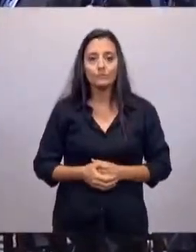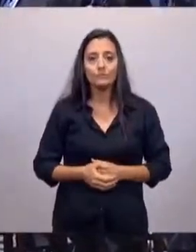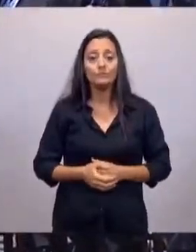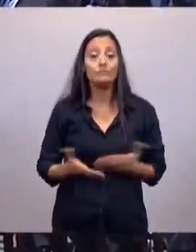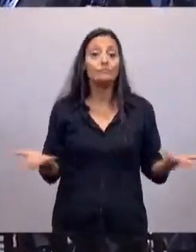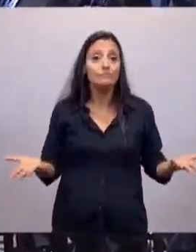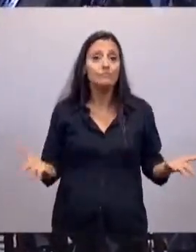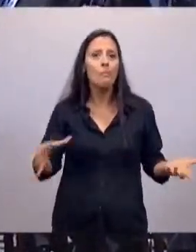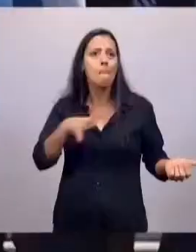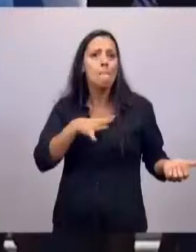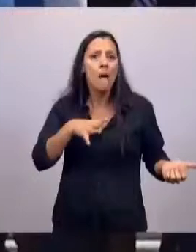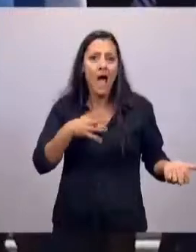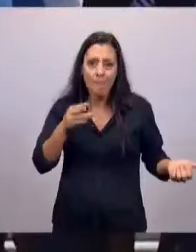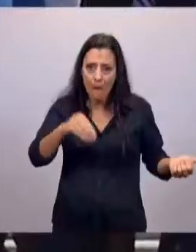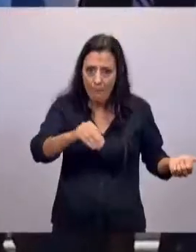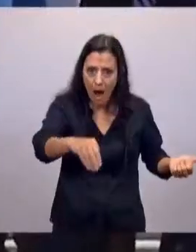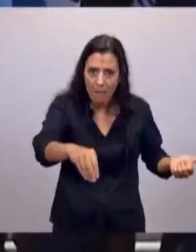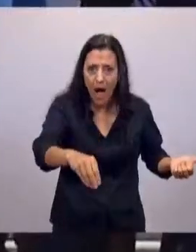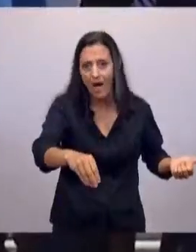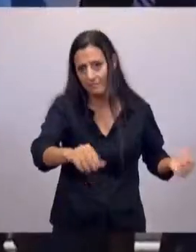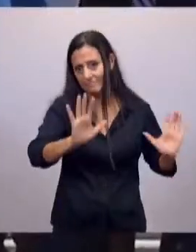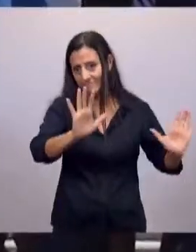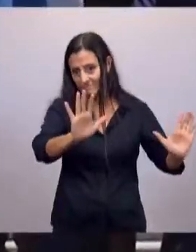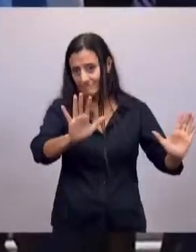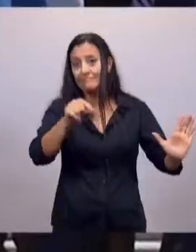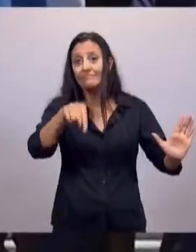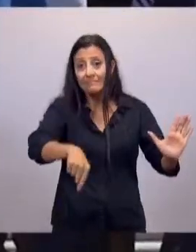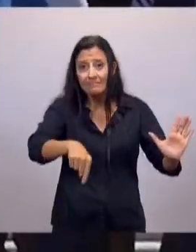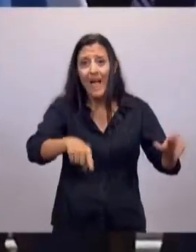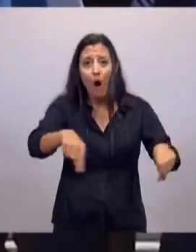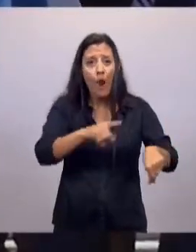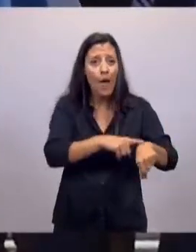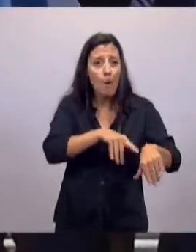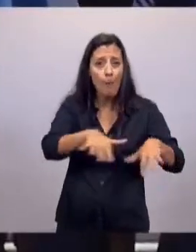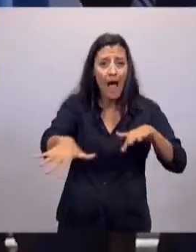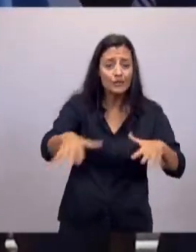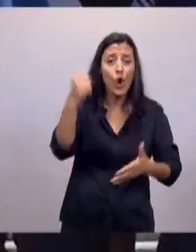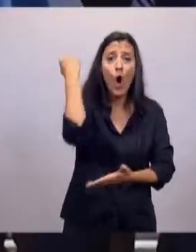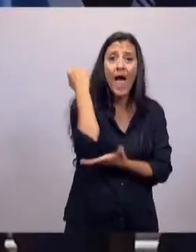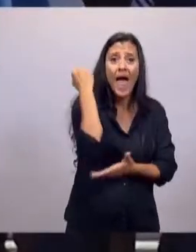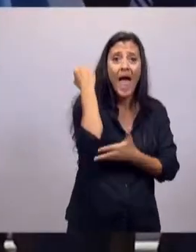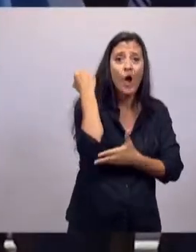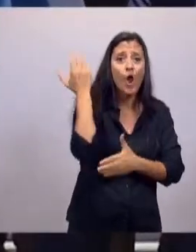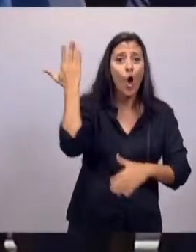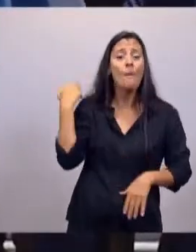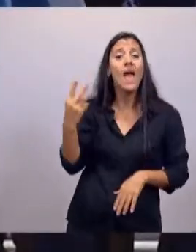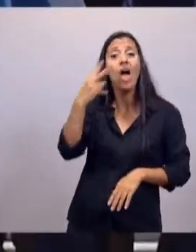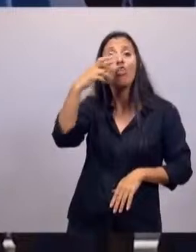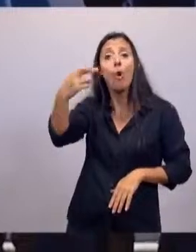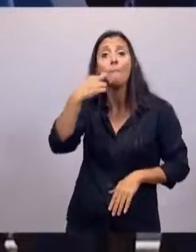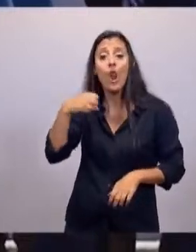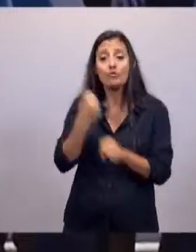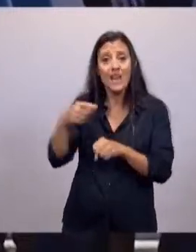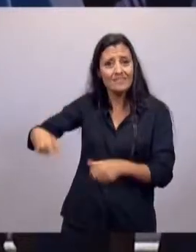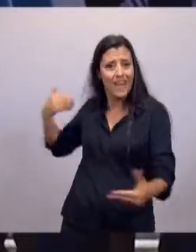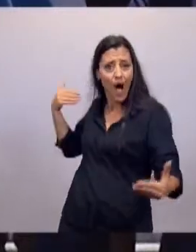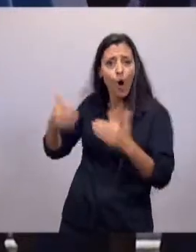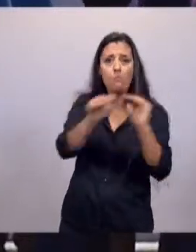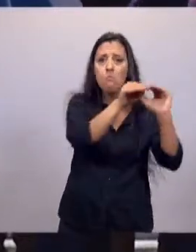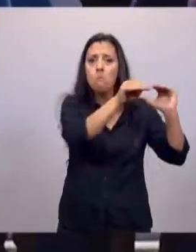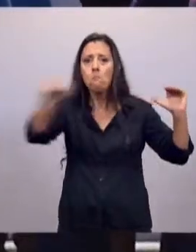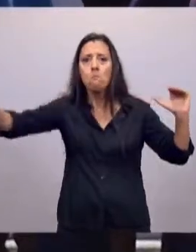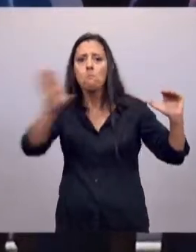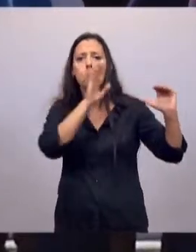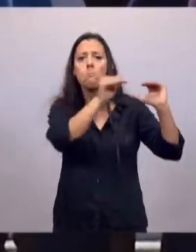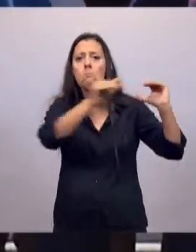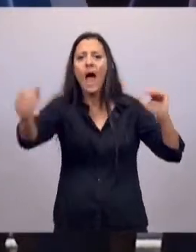Como si todo esto fuera poco, esto transcurre en una economía que no crece desde el año 2011. Y en línea